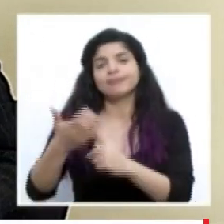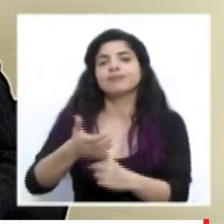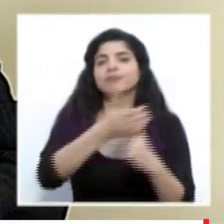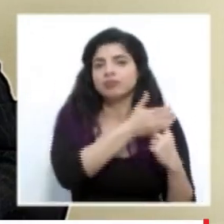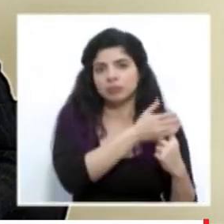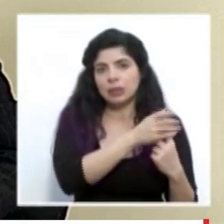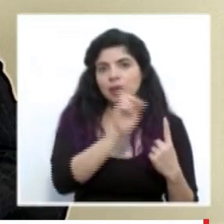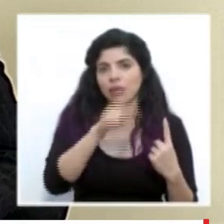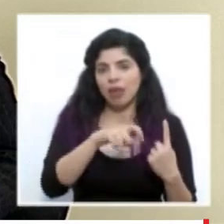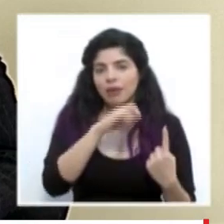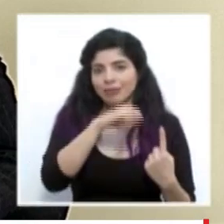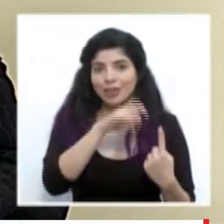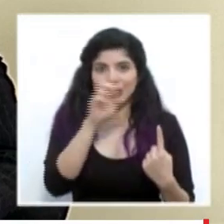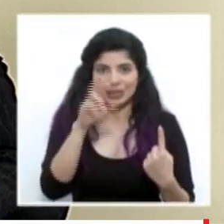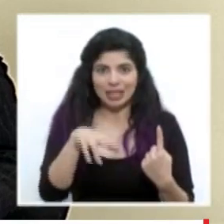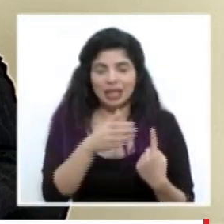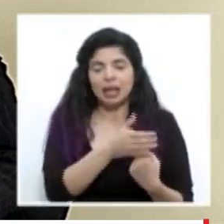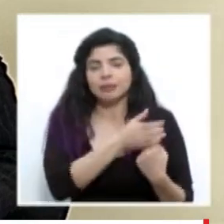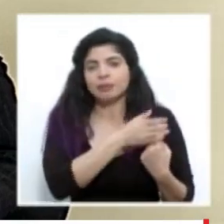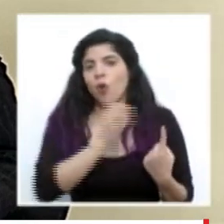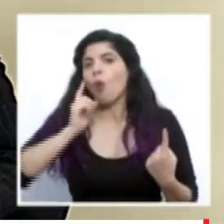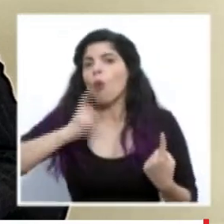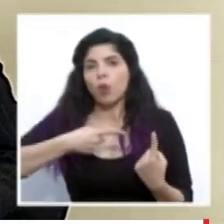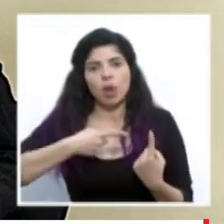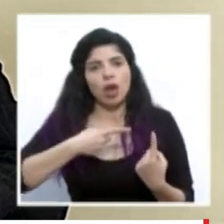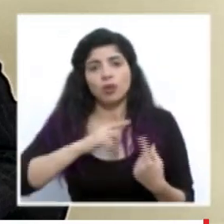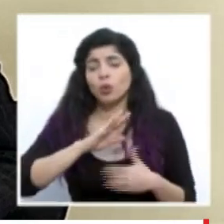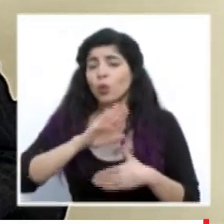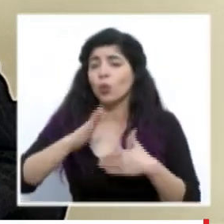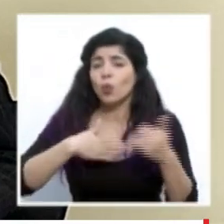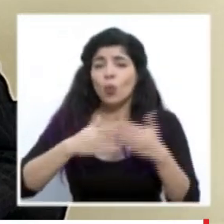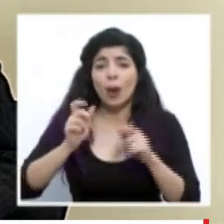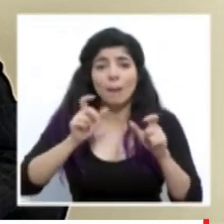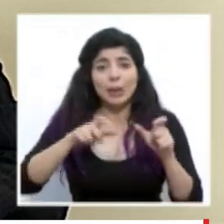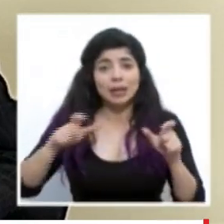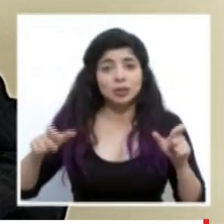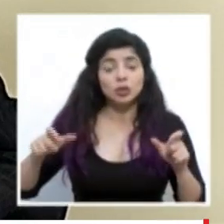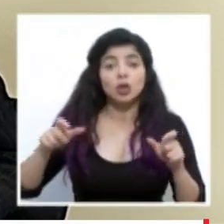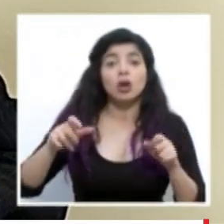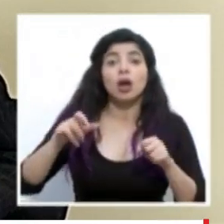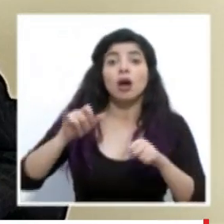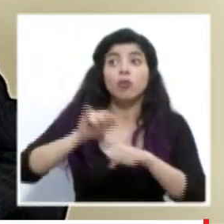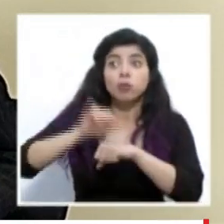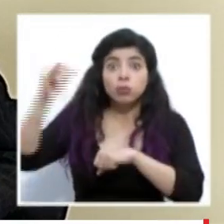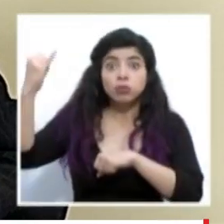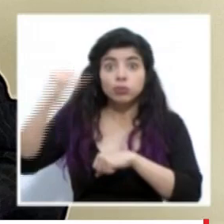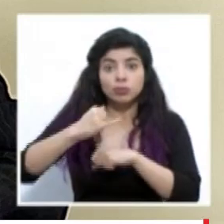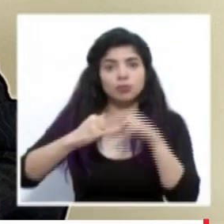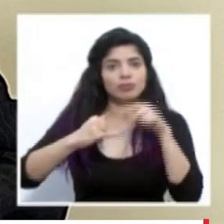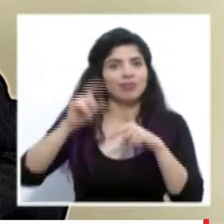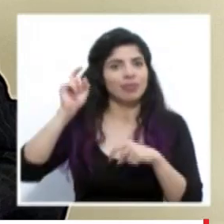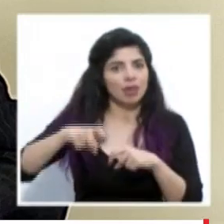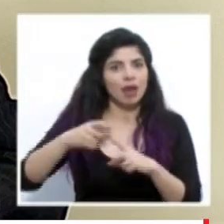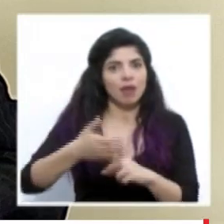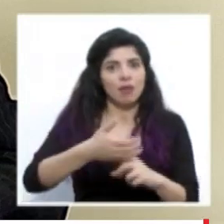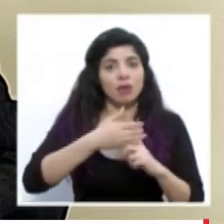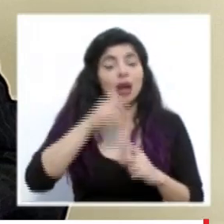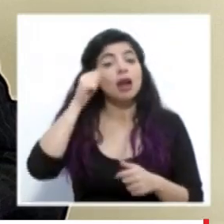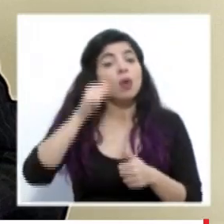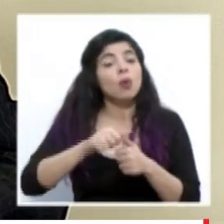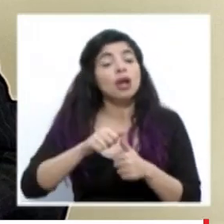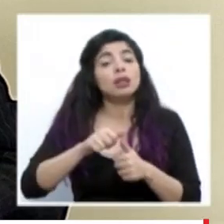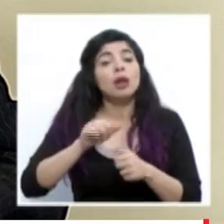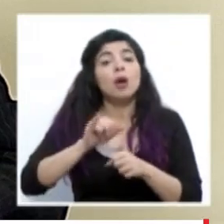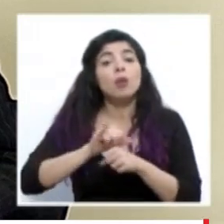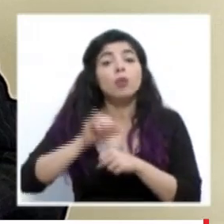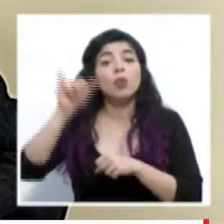que vuelvan a Costa Rica. Eso será pues obligatorio para todas las personas que regresen. Recordemos que los vuelos, incluso